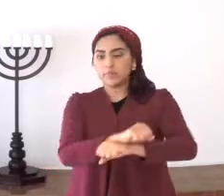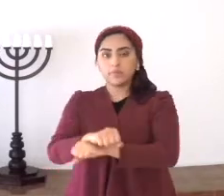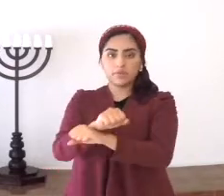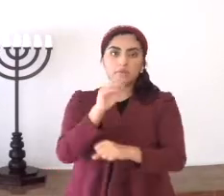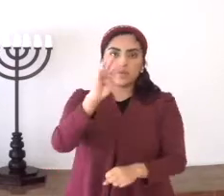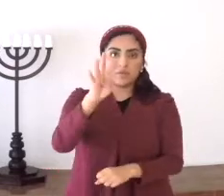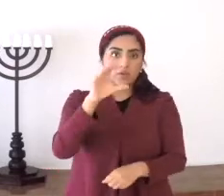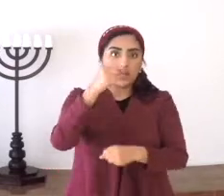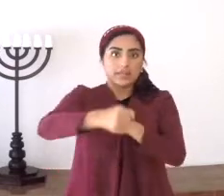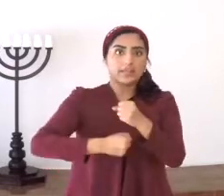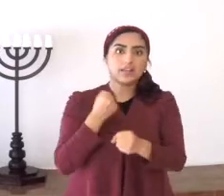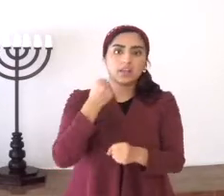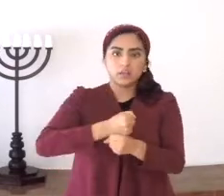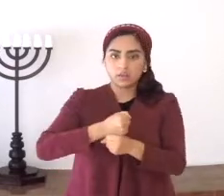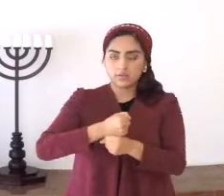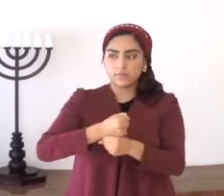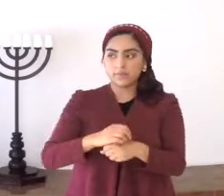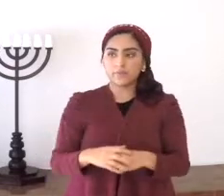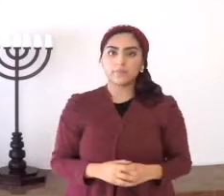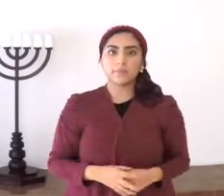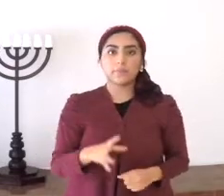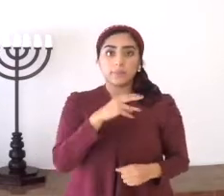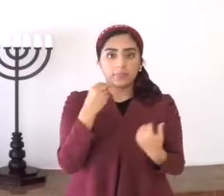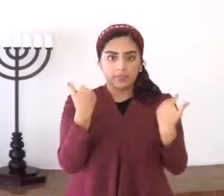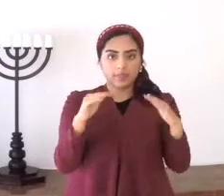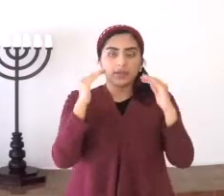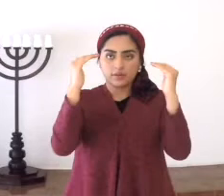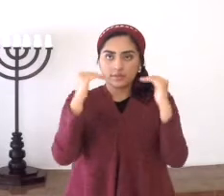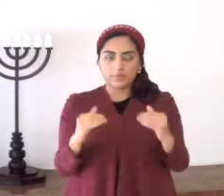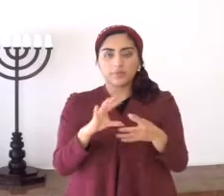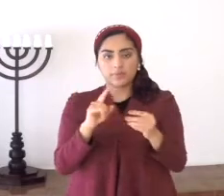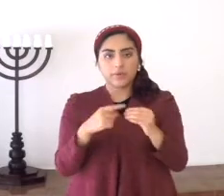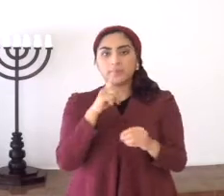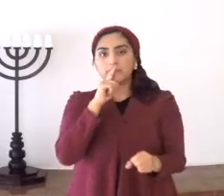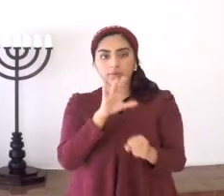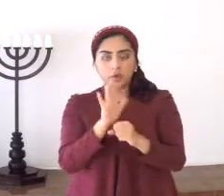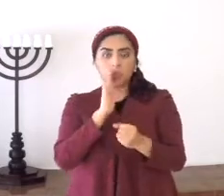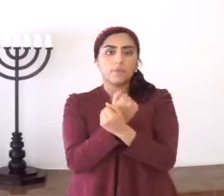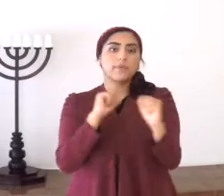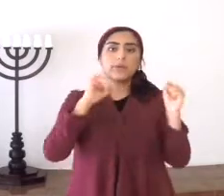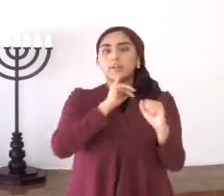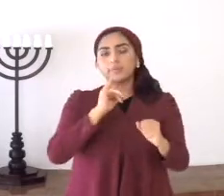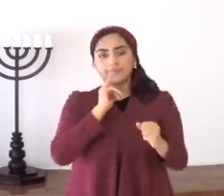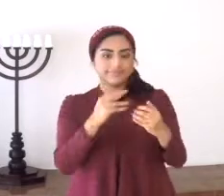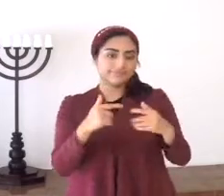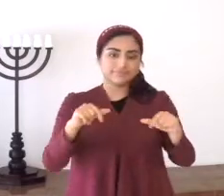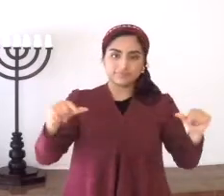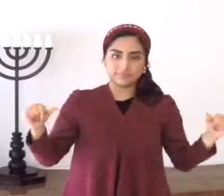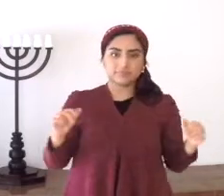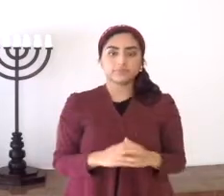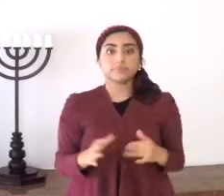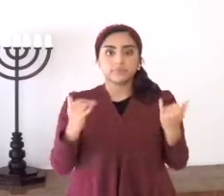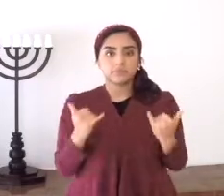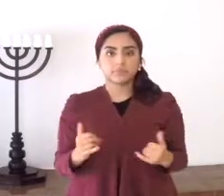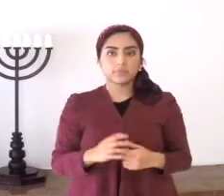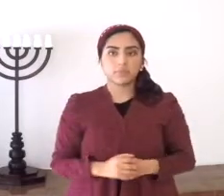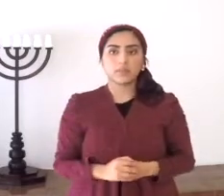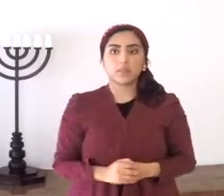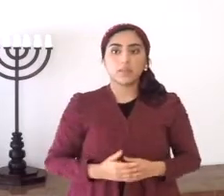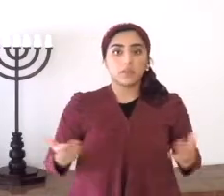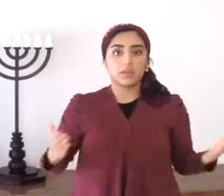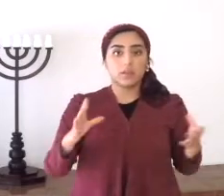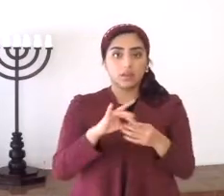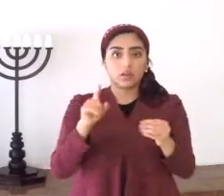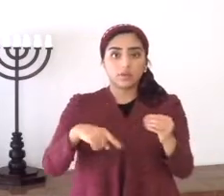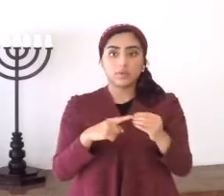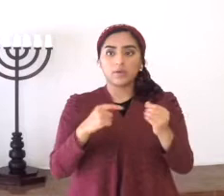descendencia morará en tierra ajena y será esclava allí y será oprimida 400 años. Y ya después viene la promesa de la liberación de